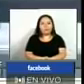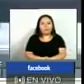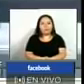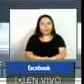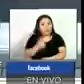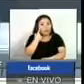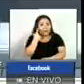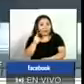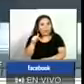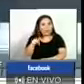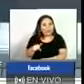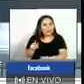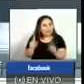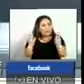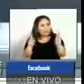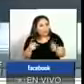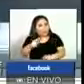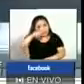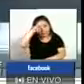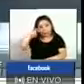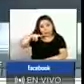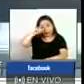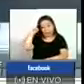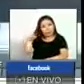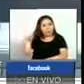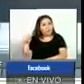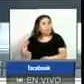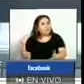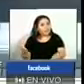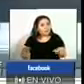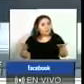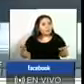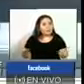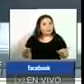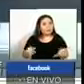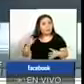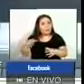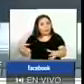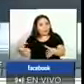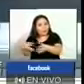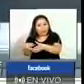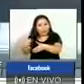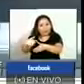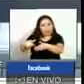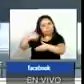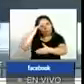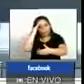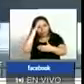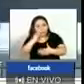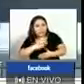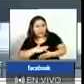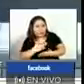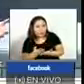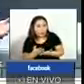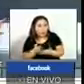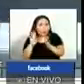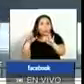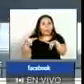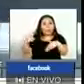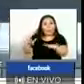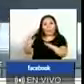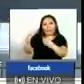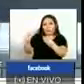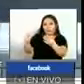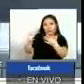bien y a continuación les presentamos el trabajo que están realizando el movimiento dedicado a la humanidad tras la llegada de la